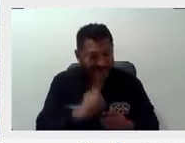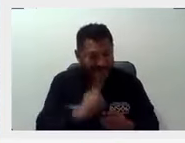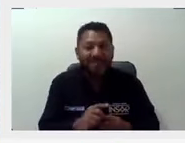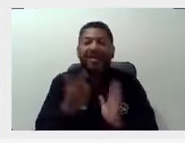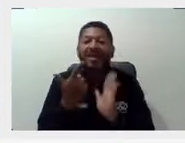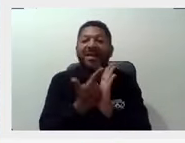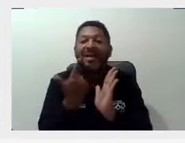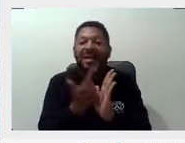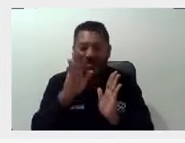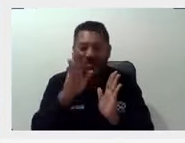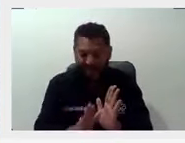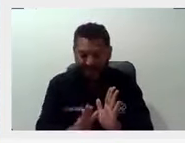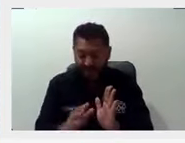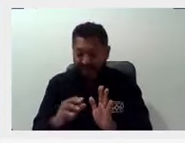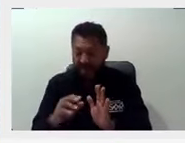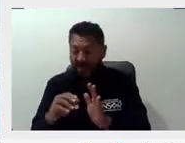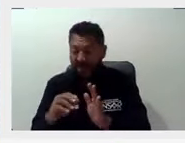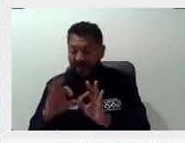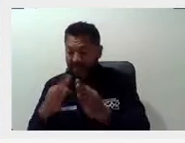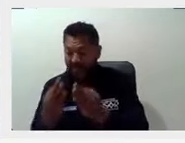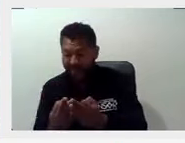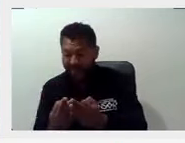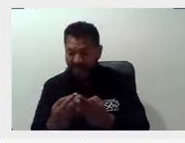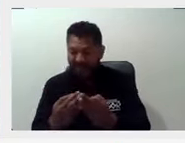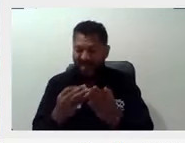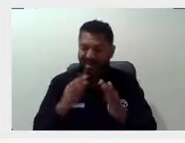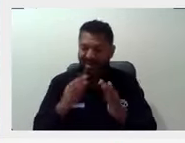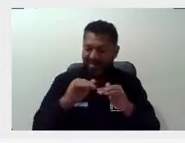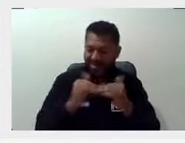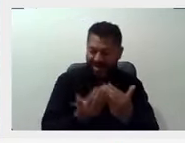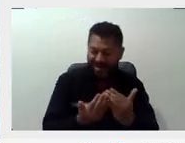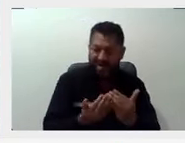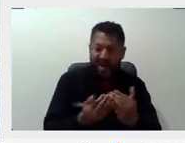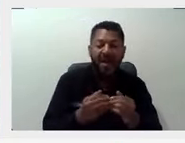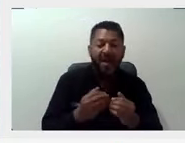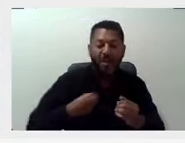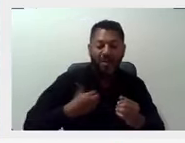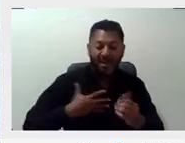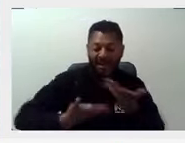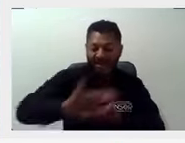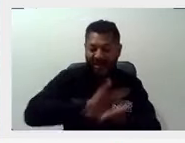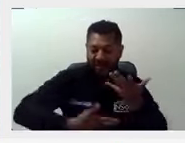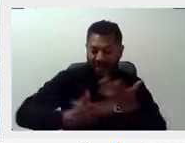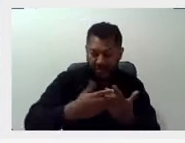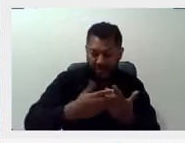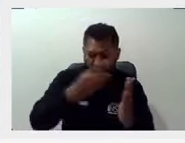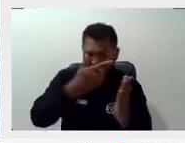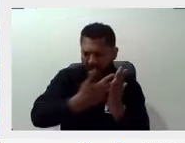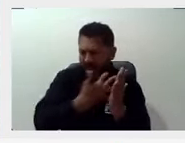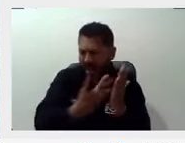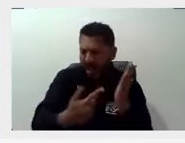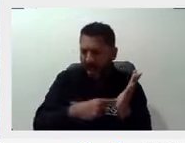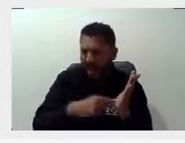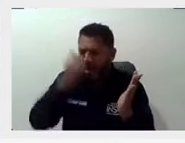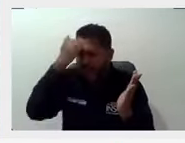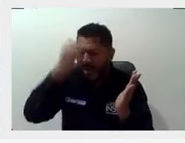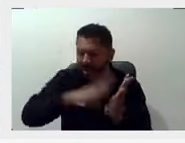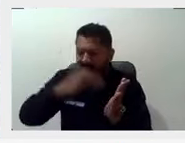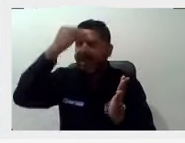Escuela, Oportunidad de Formación, Posibilidad de Interacción, nos brinda elementos para que podamos formar los talleres y